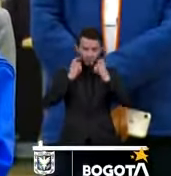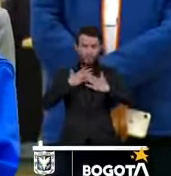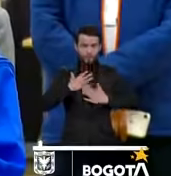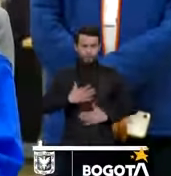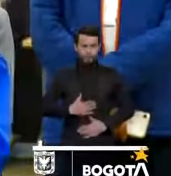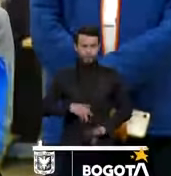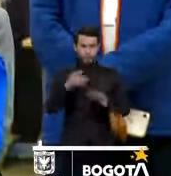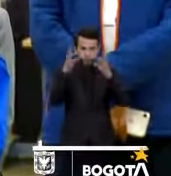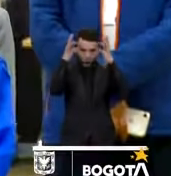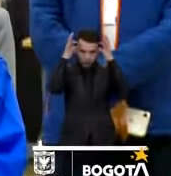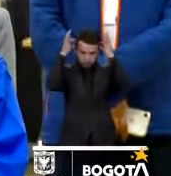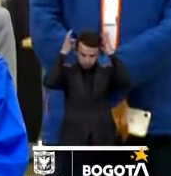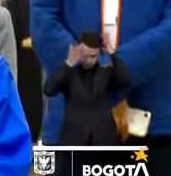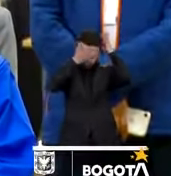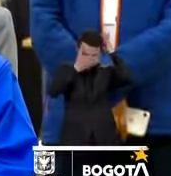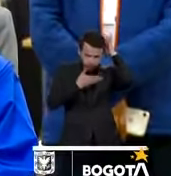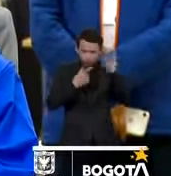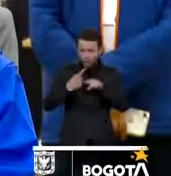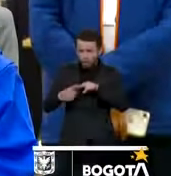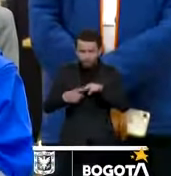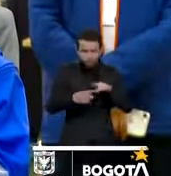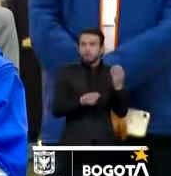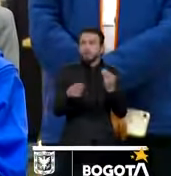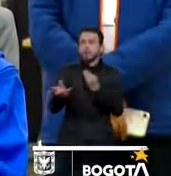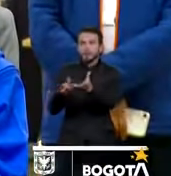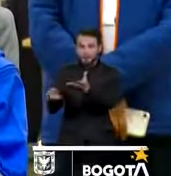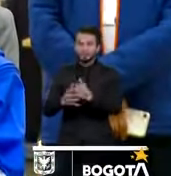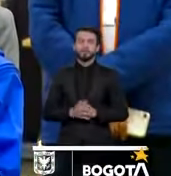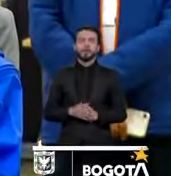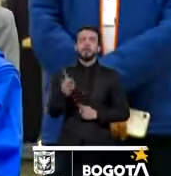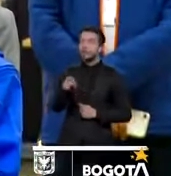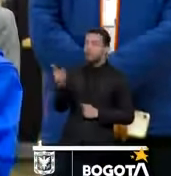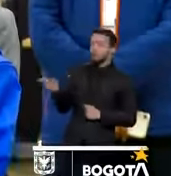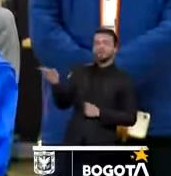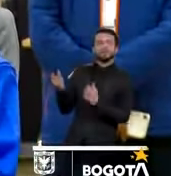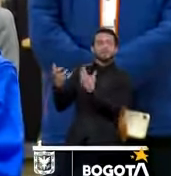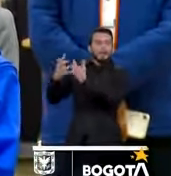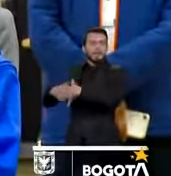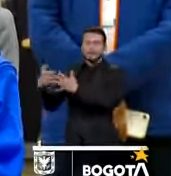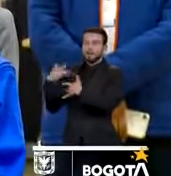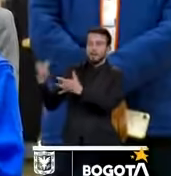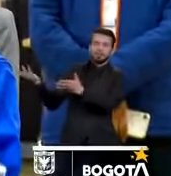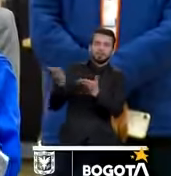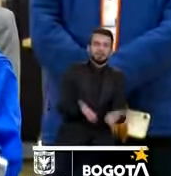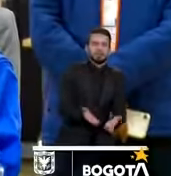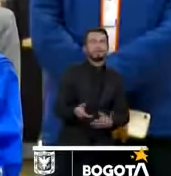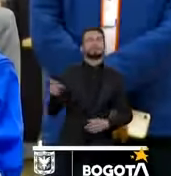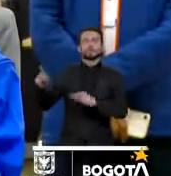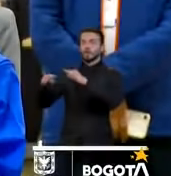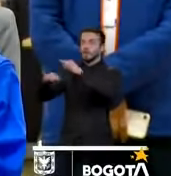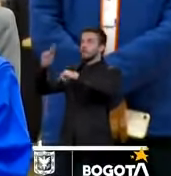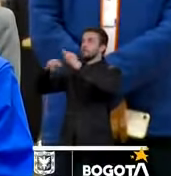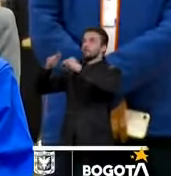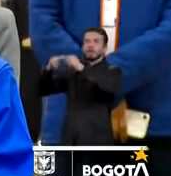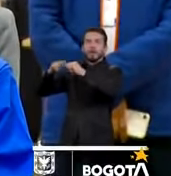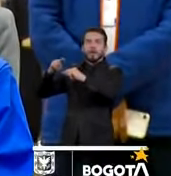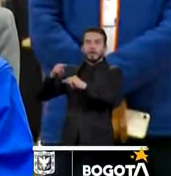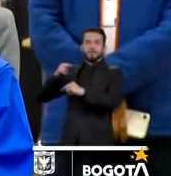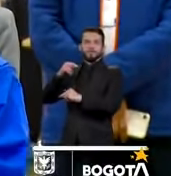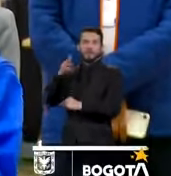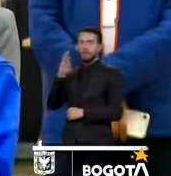Otra donación muy importante que recibimos ayer del Grupo Bolívar, de la constructora Bolívar de la Vivienda, que donó en total 14.000 millones de